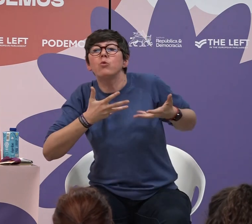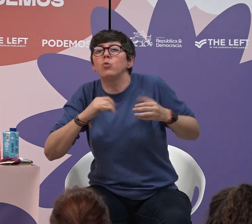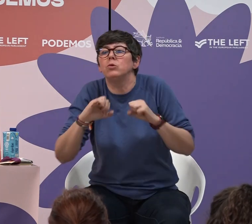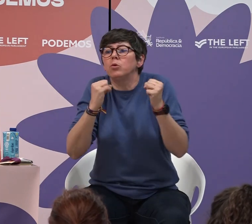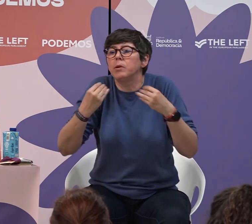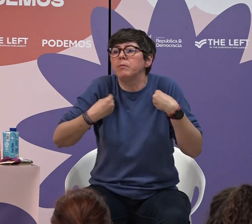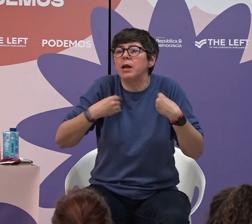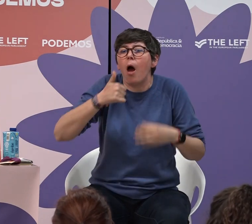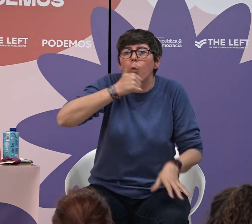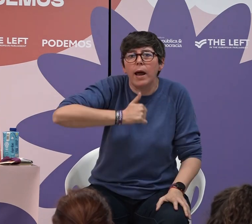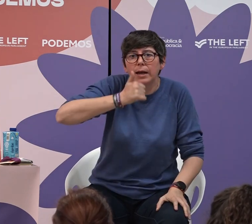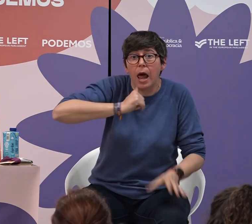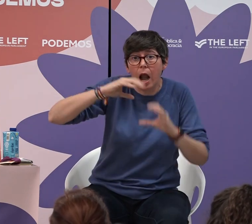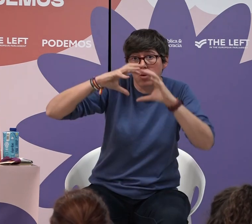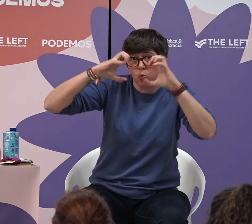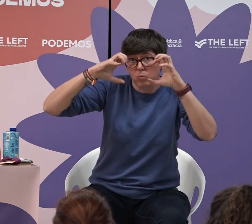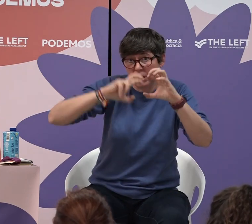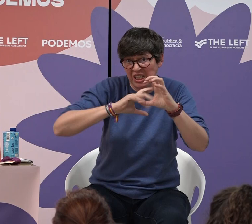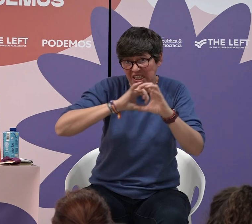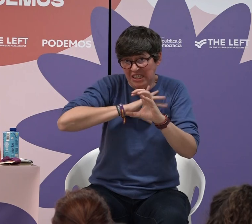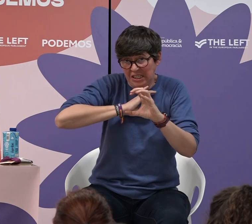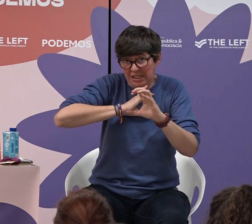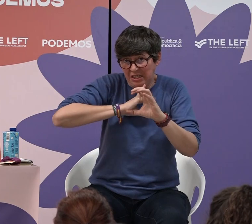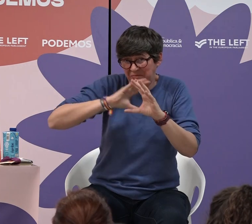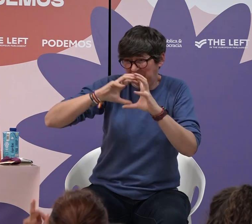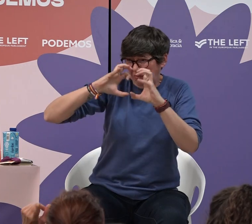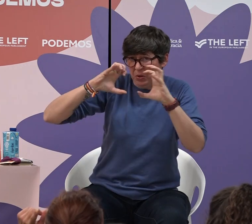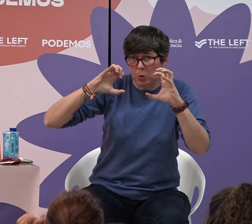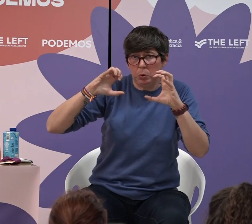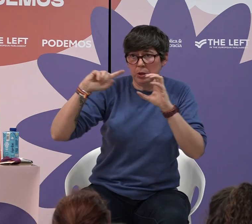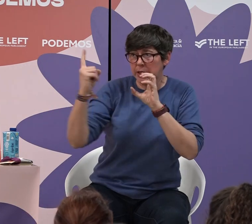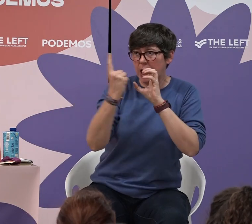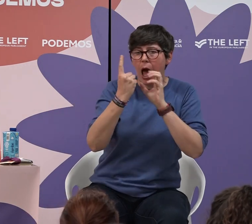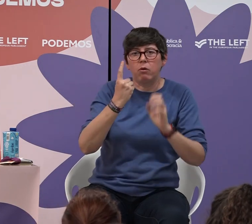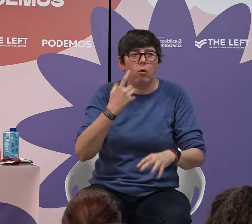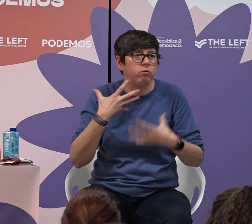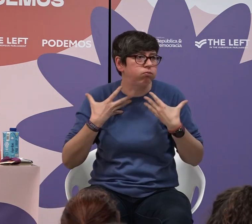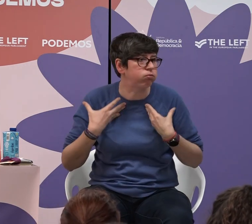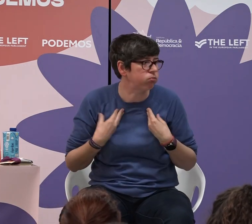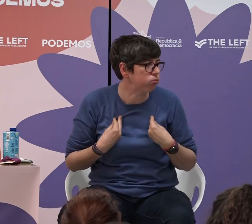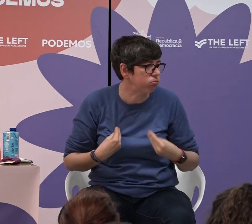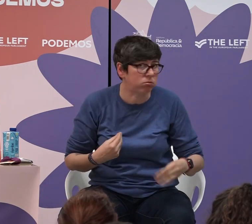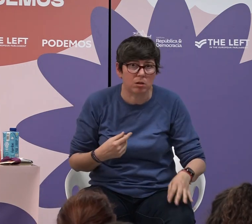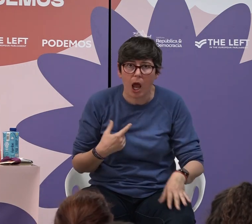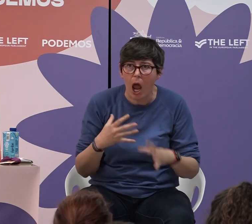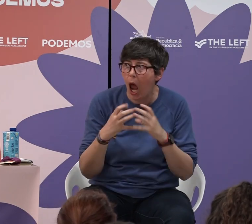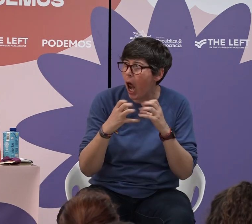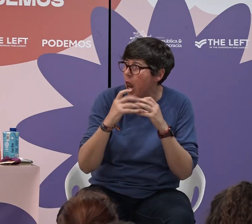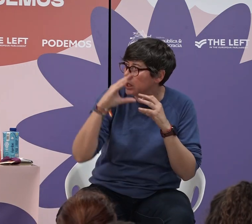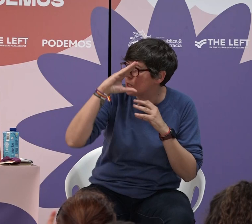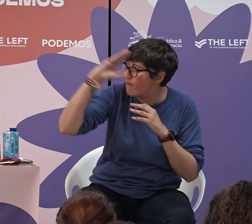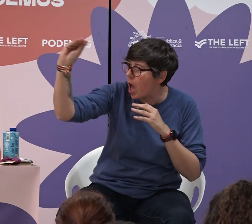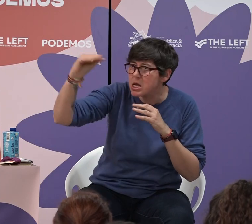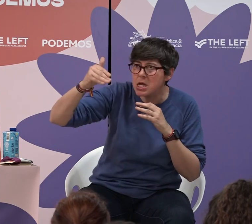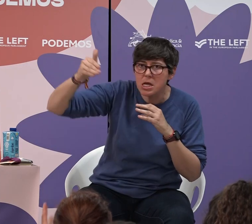como que se sobresalta por cualquier cosa No a mí esto Me ha ayudado a sobrevivir a lo que os decía antes a sus nubarrones a esas personas nubes que